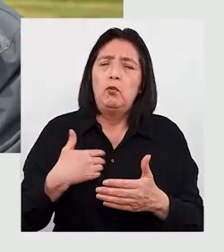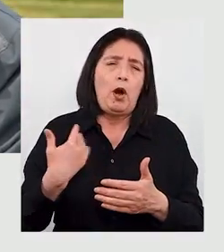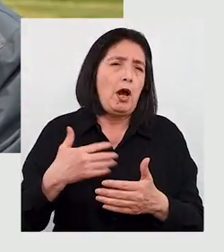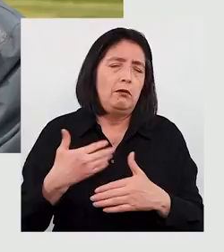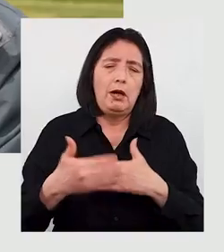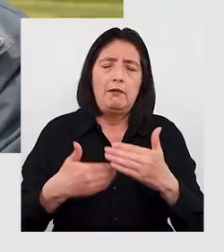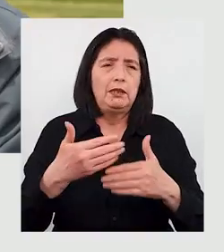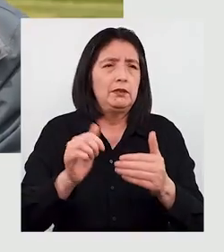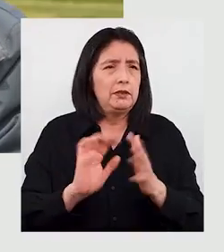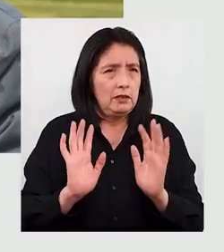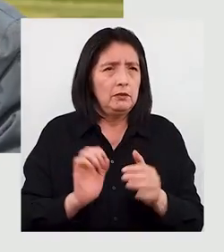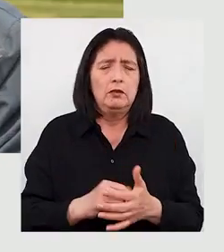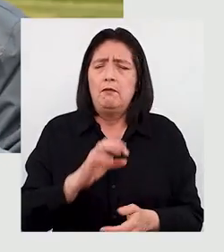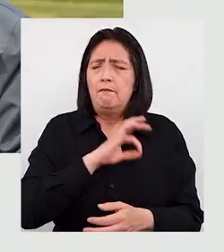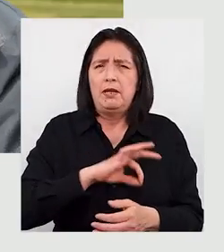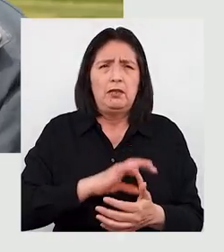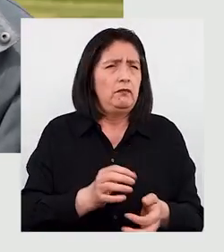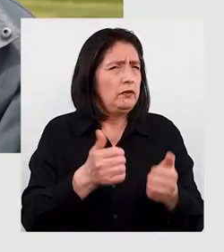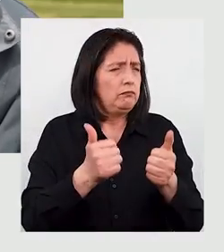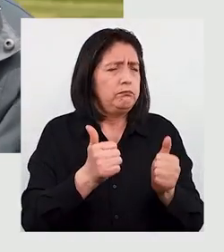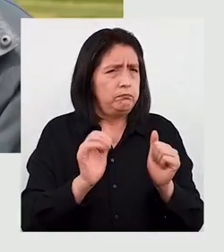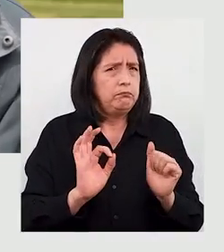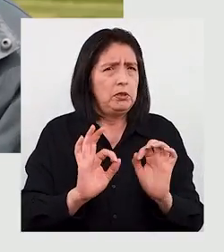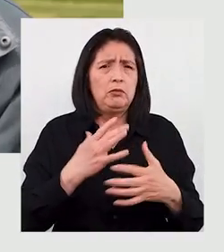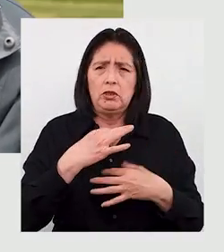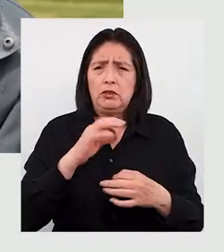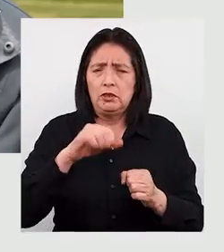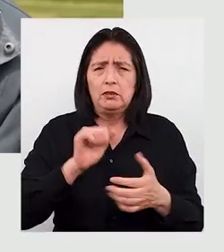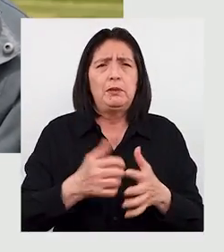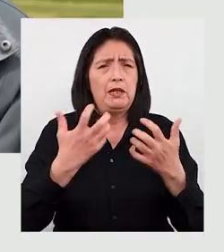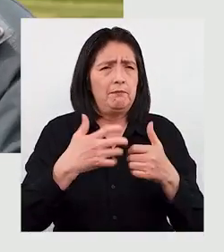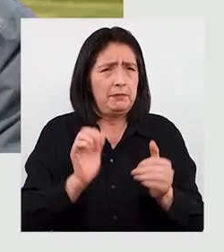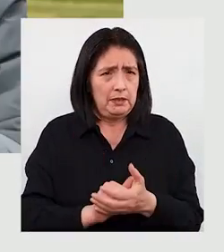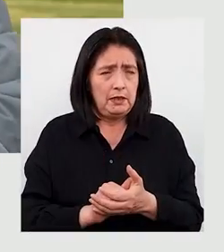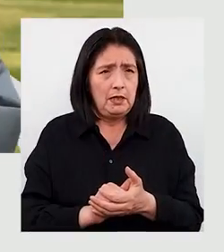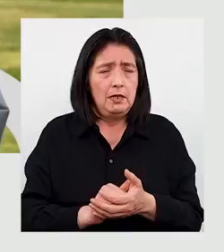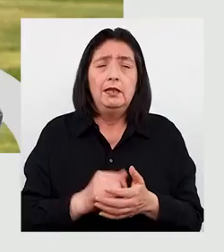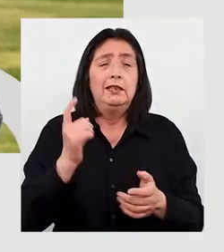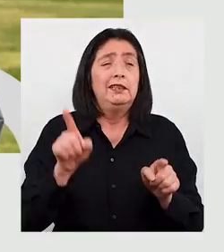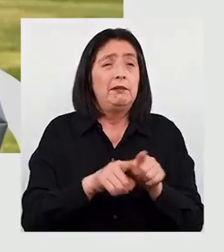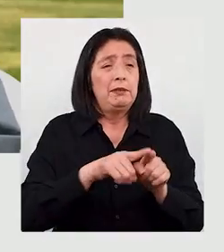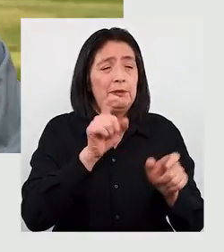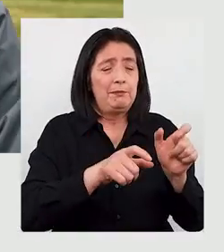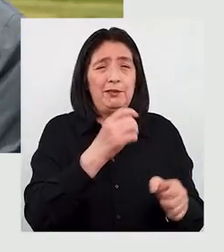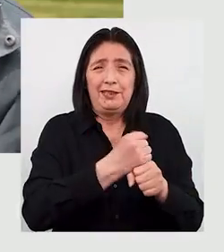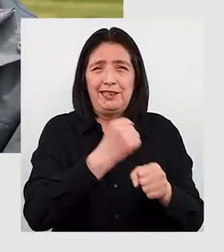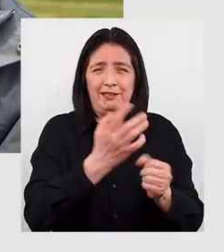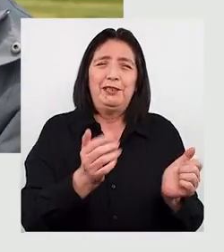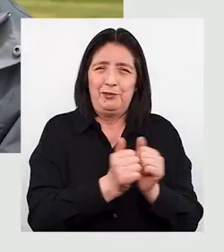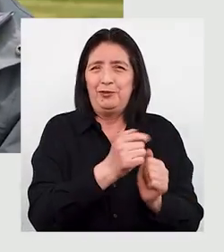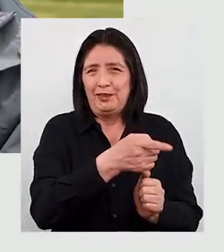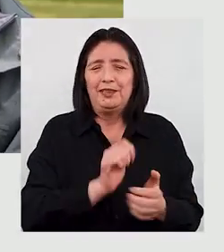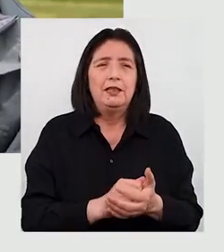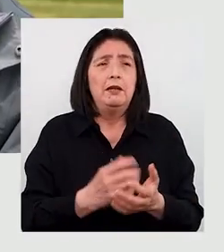muy grande. De verdad, es un beneficio, pero bien, bien interesante para la empresa. Y para la gente que trabajas, con quien